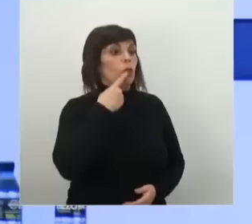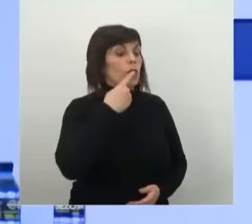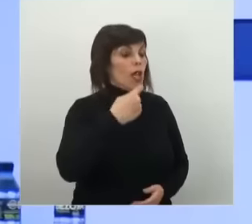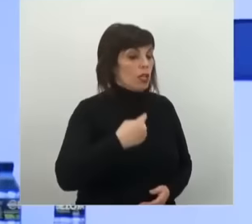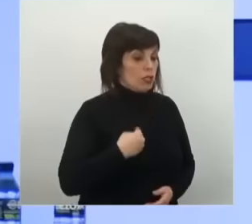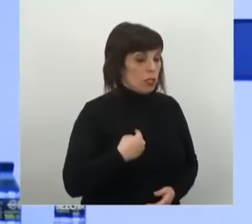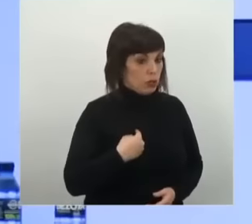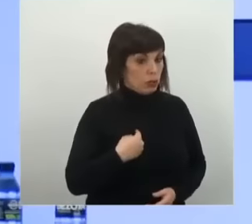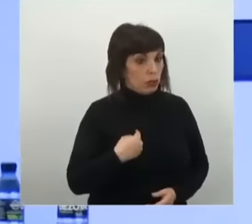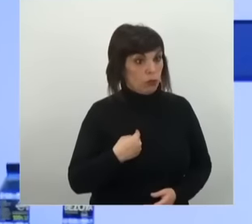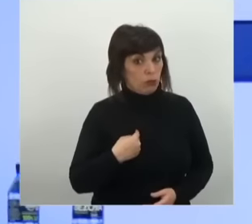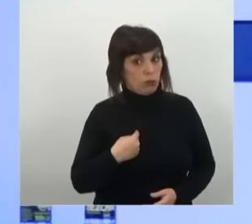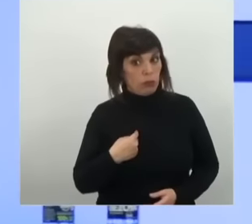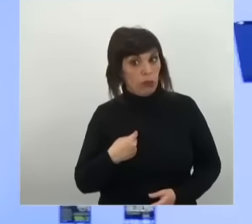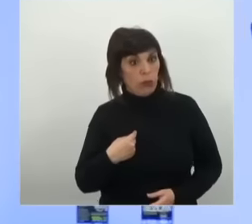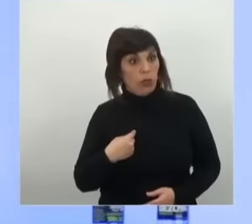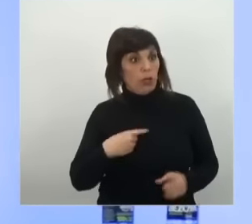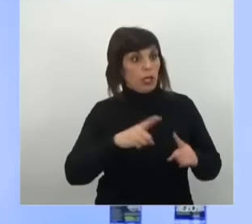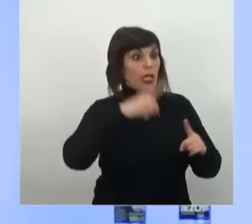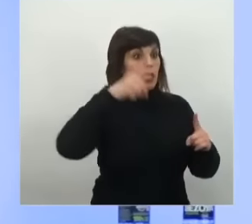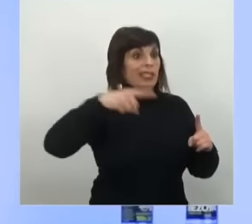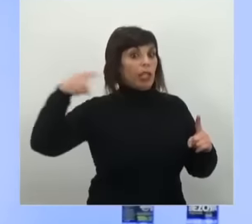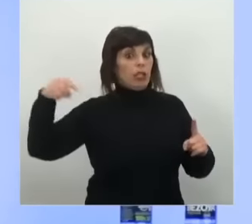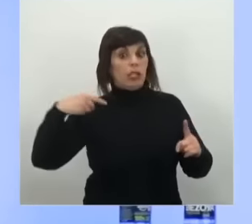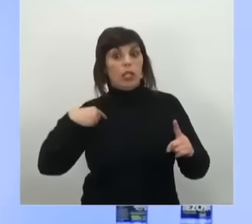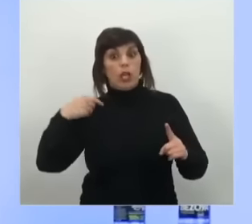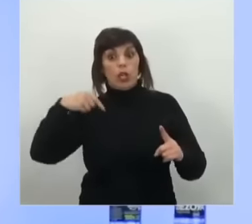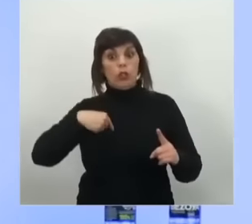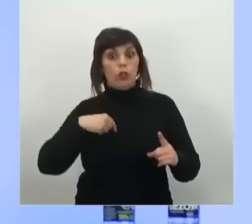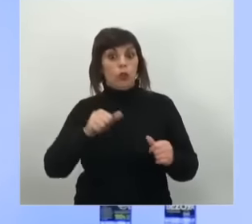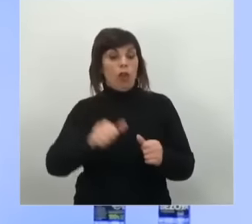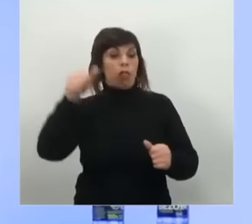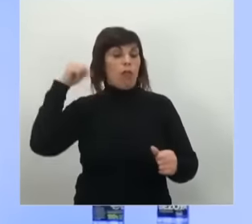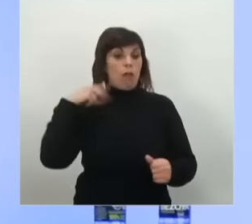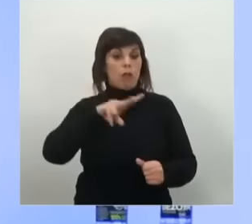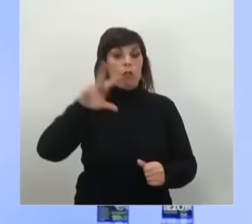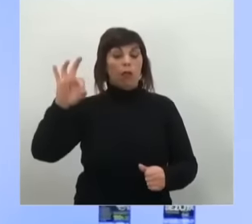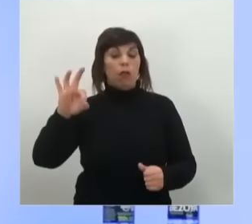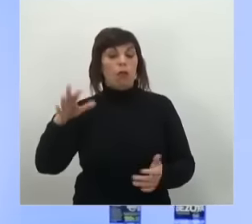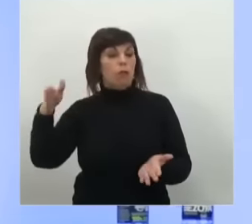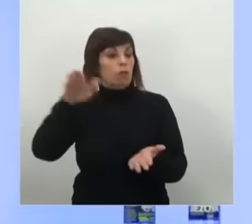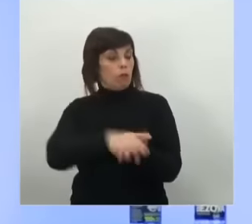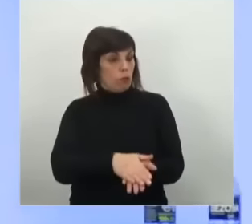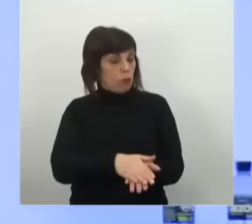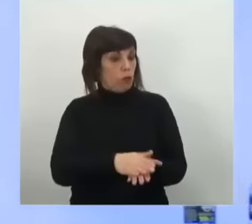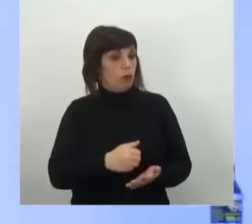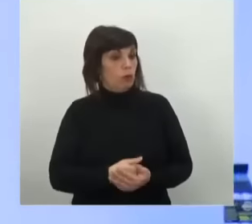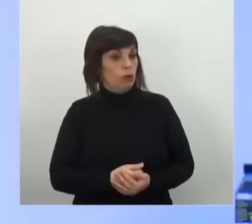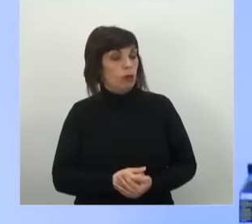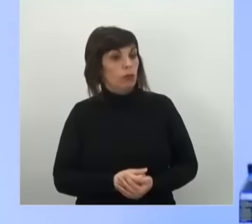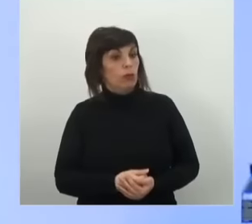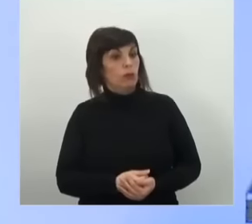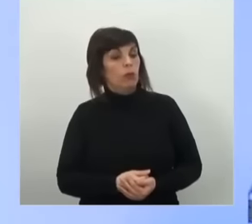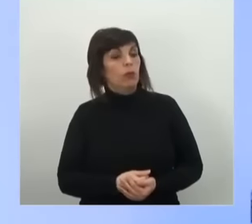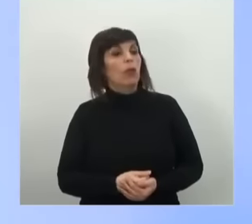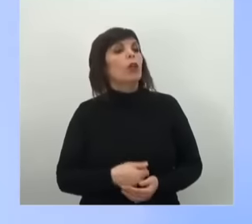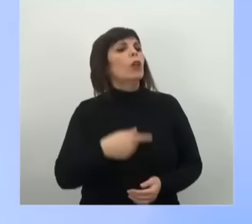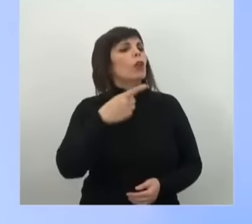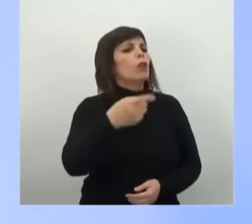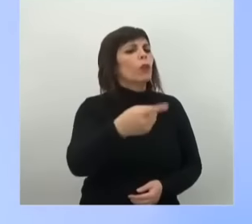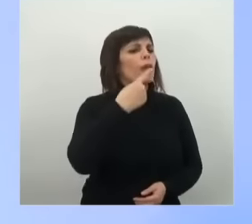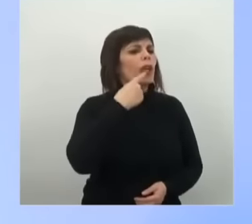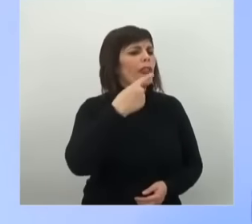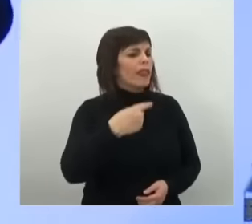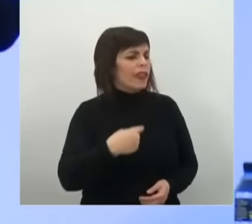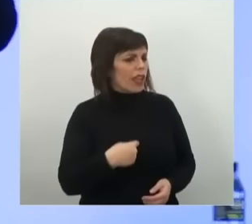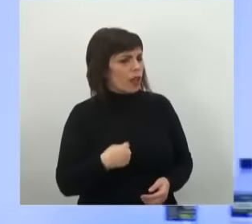muerto su estadística le dice que yo no tendría que estar acá lo que ustedes me dijeron y yo lo atravesé sucedió lo